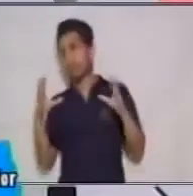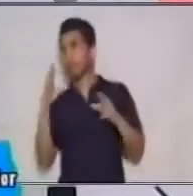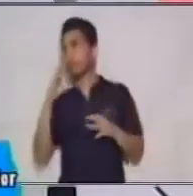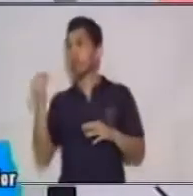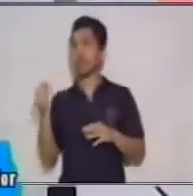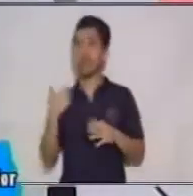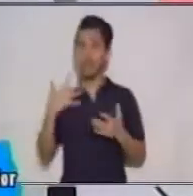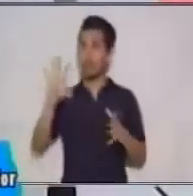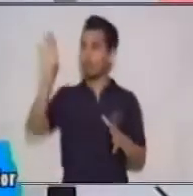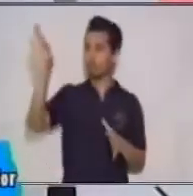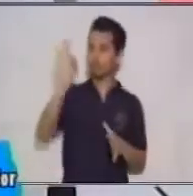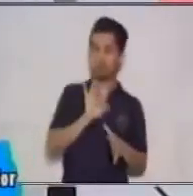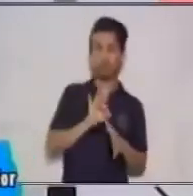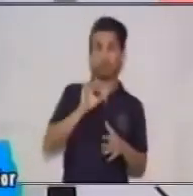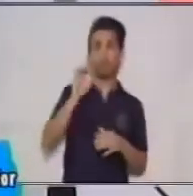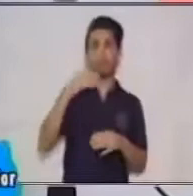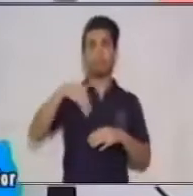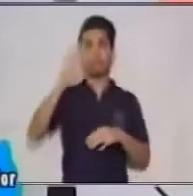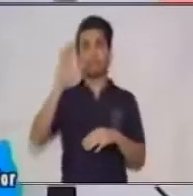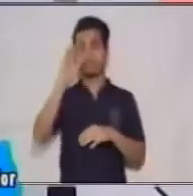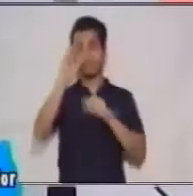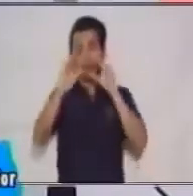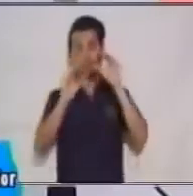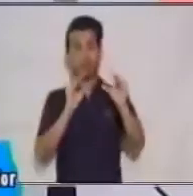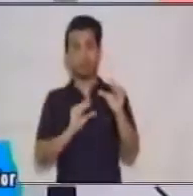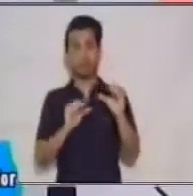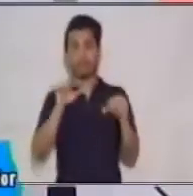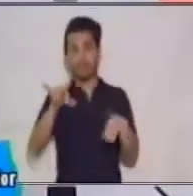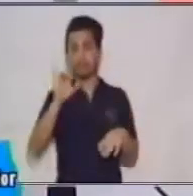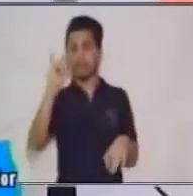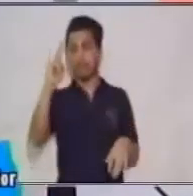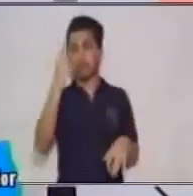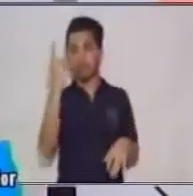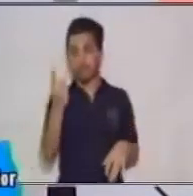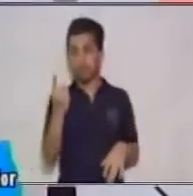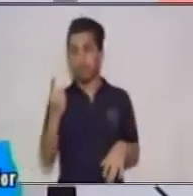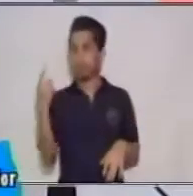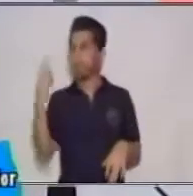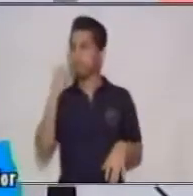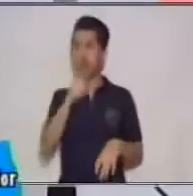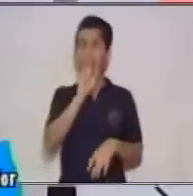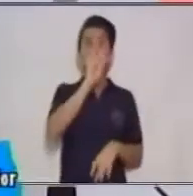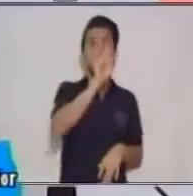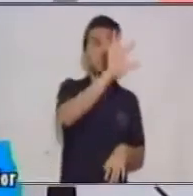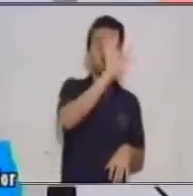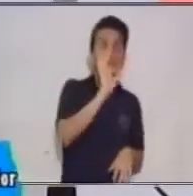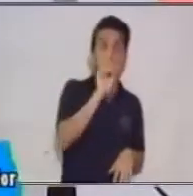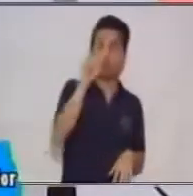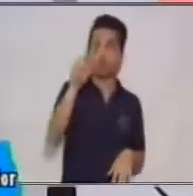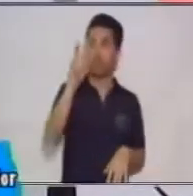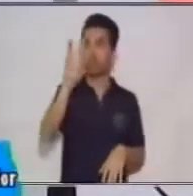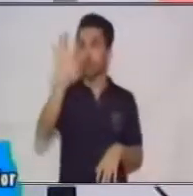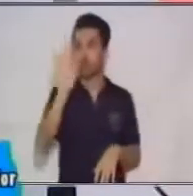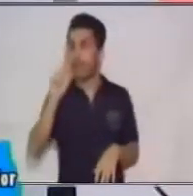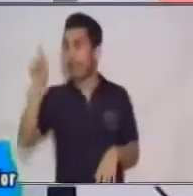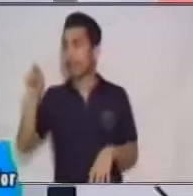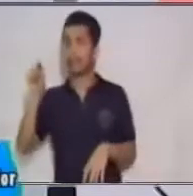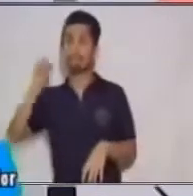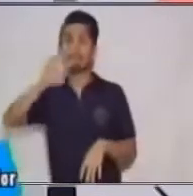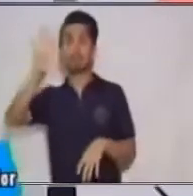Porque hemos tomado más partes de la unidad. Acá tomamos un pedazo, acá dos pedazos, pero acá